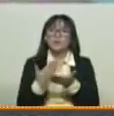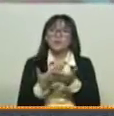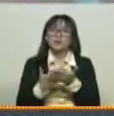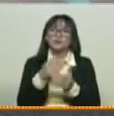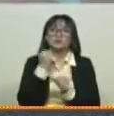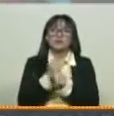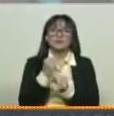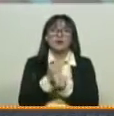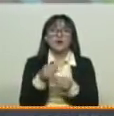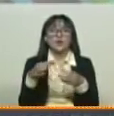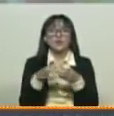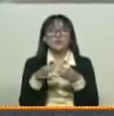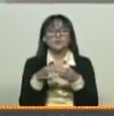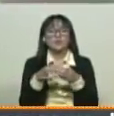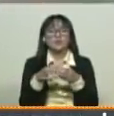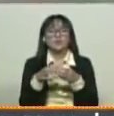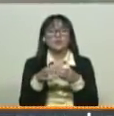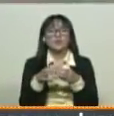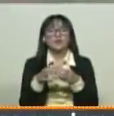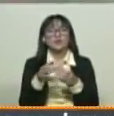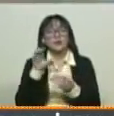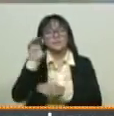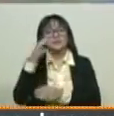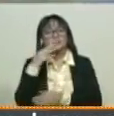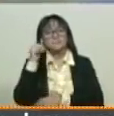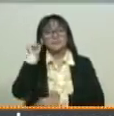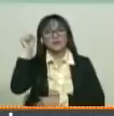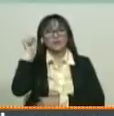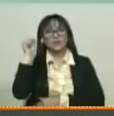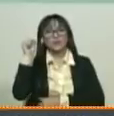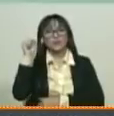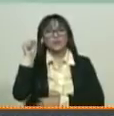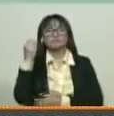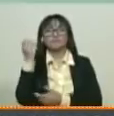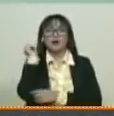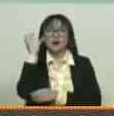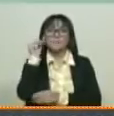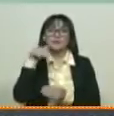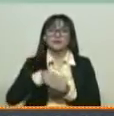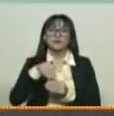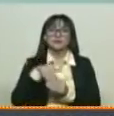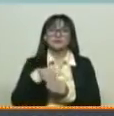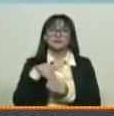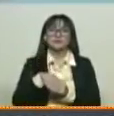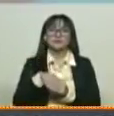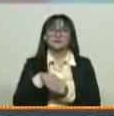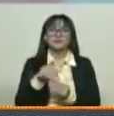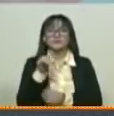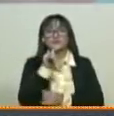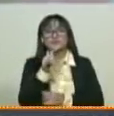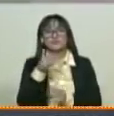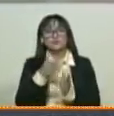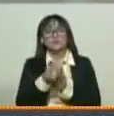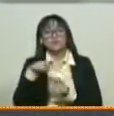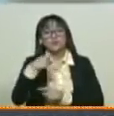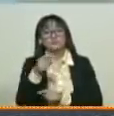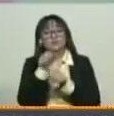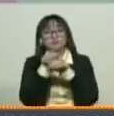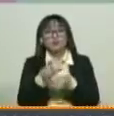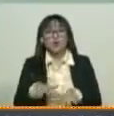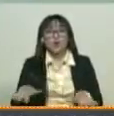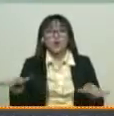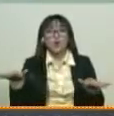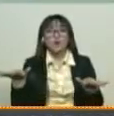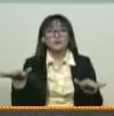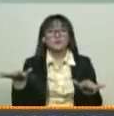trabajo al candidato del Frente Amplio de la Patria, Nicolás Maduro, a propósito de la campaña electoral. También informaban sobre el próximo despliegue que